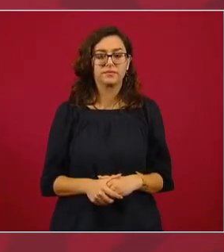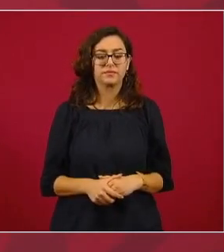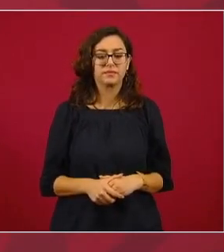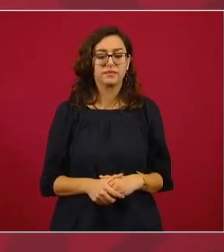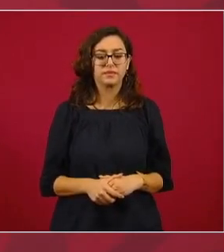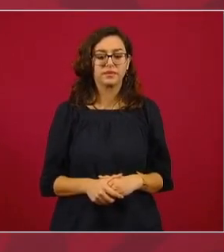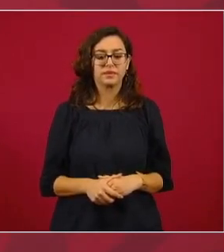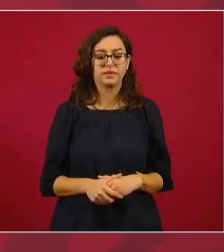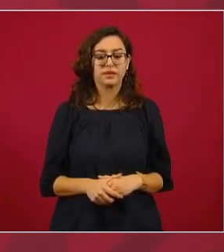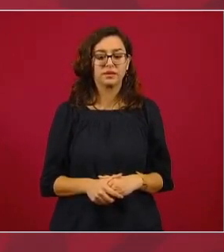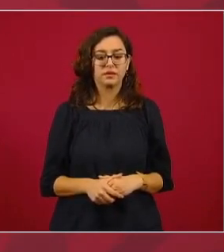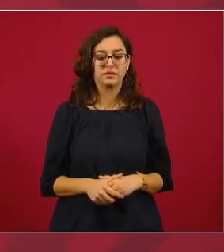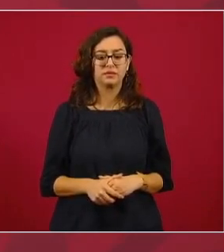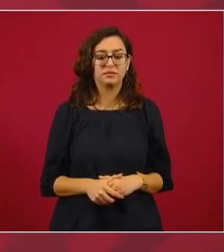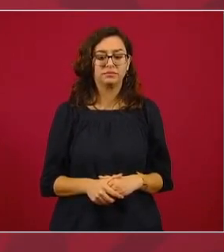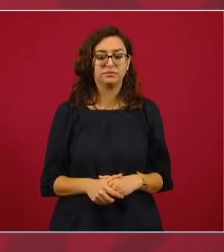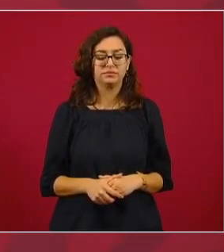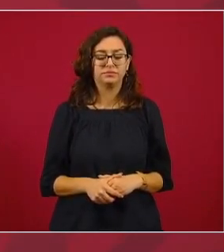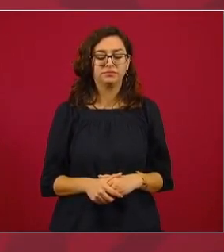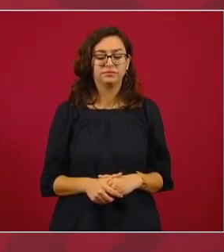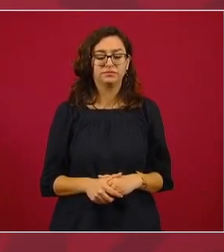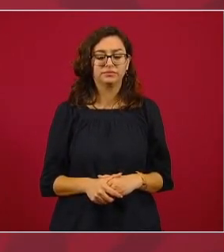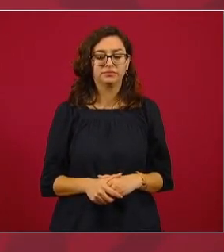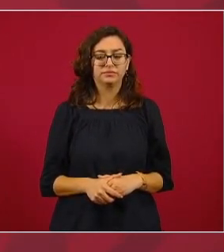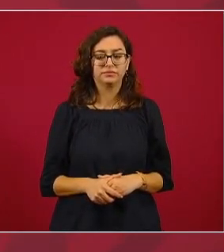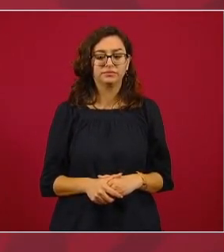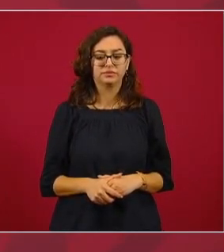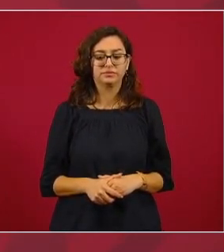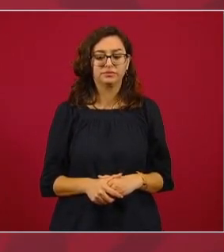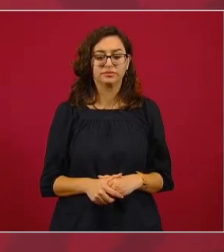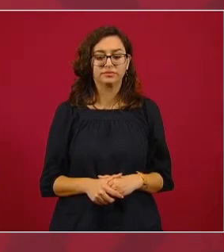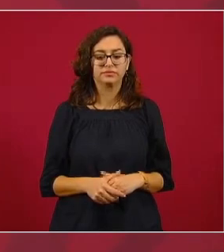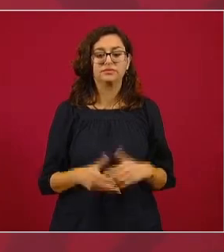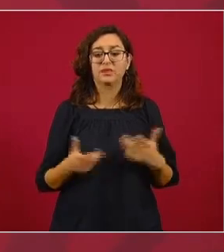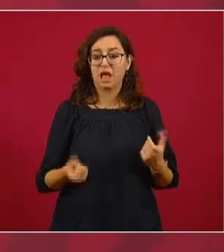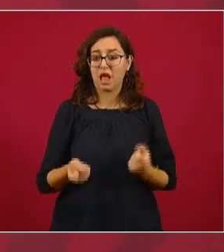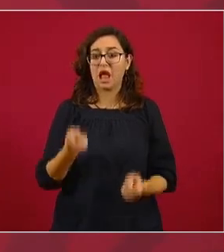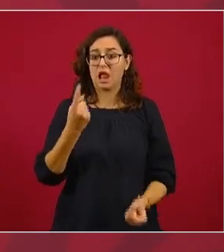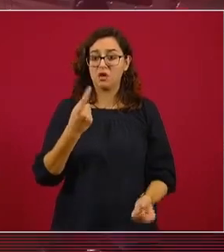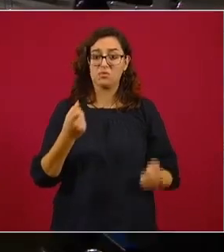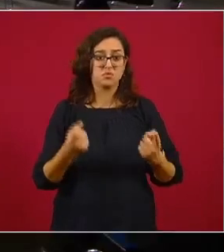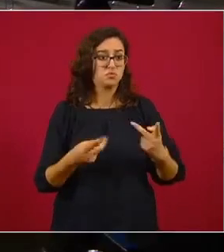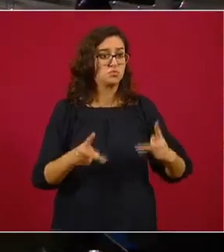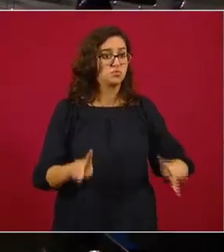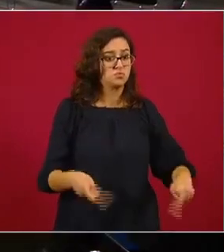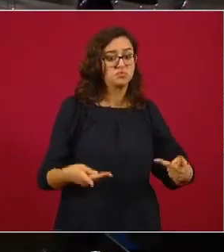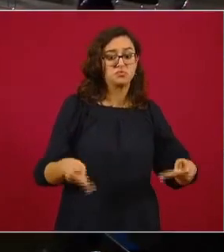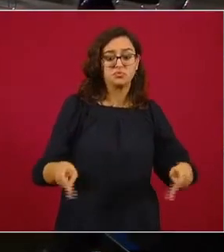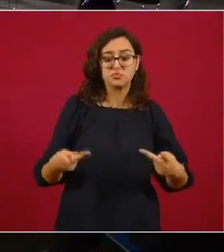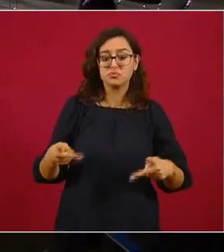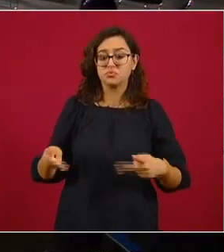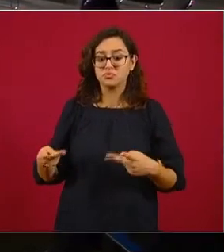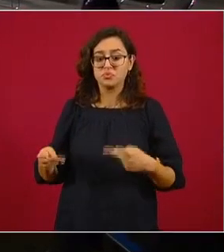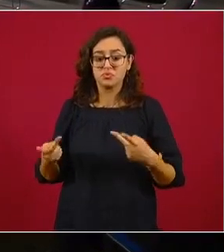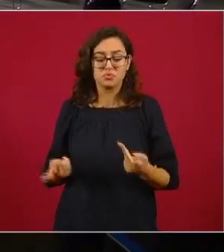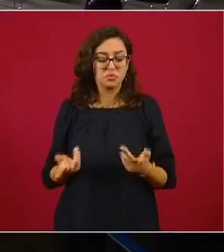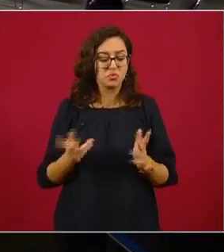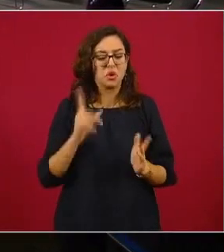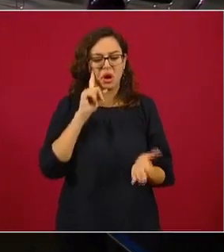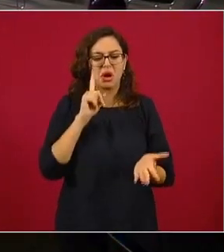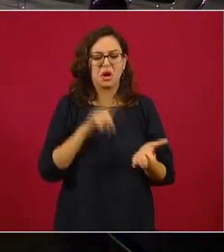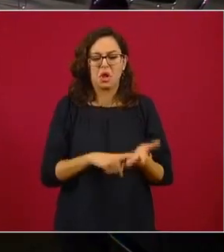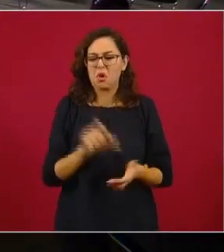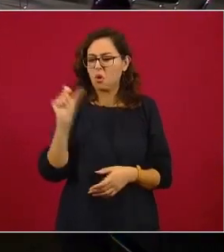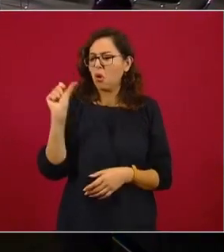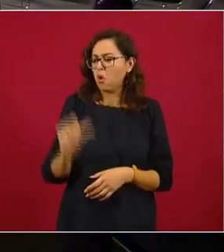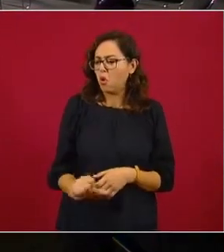donde se venden boletos, en algunos expendios, creo que hoy también, porque